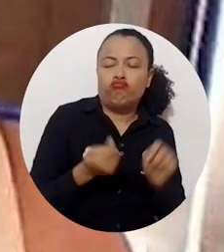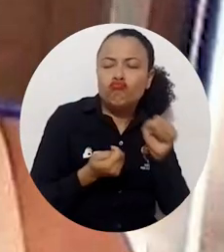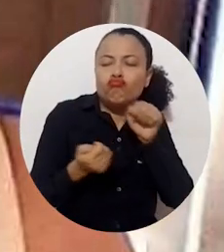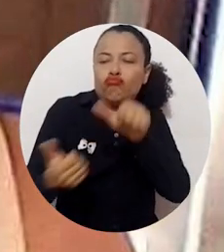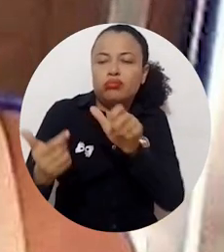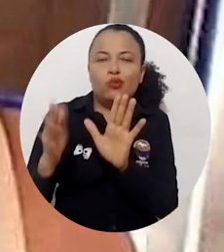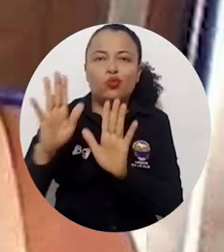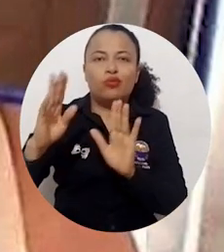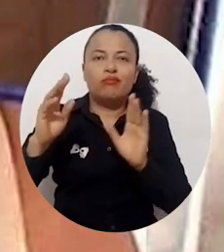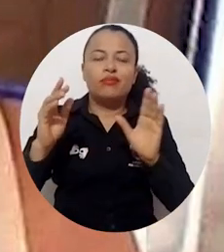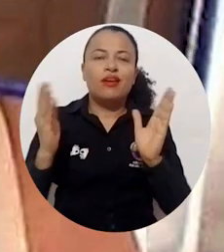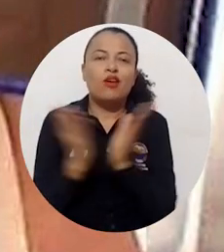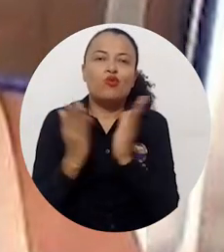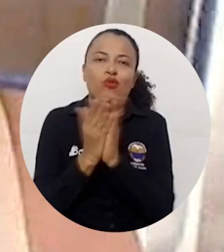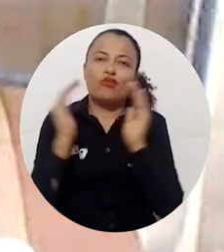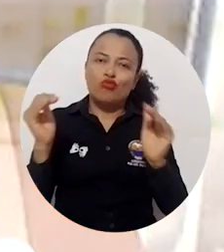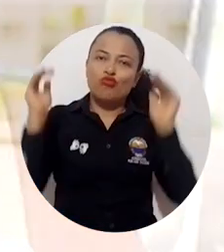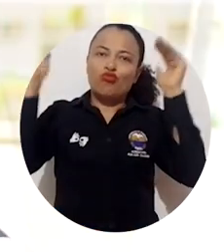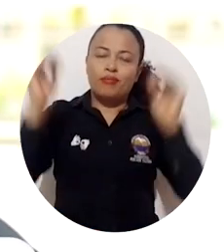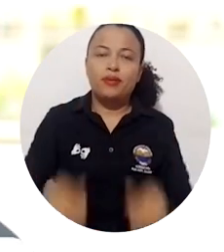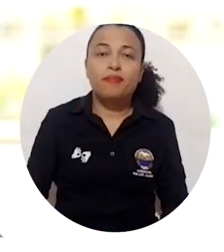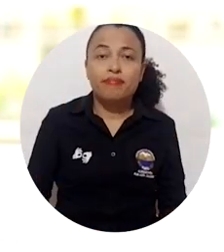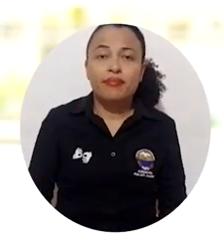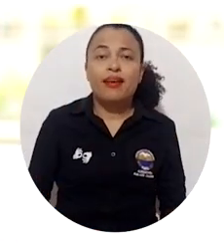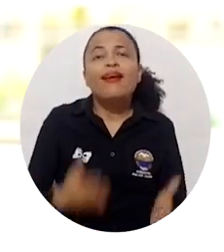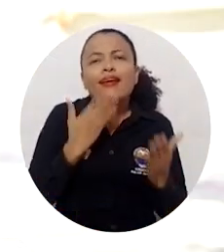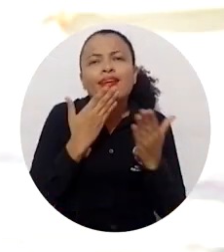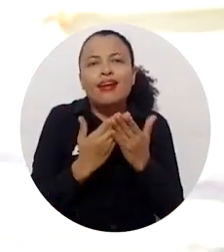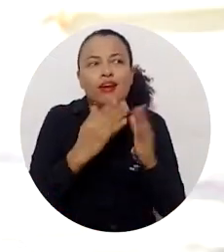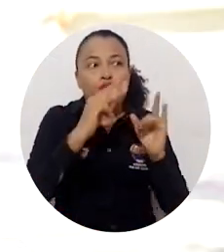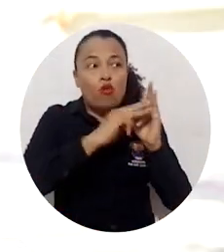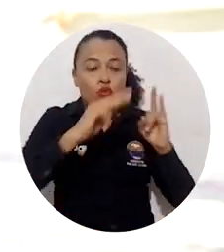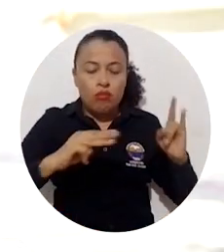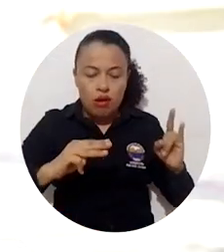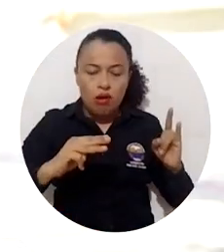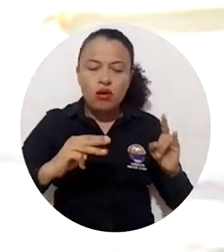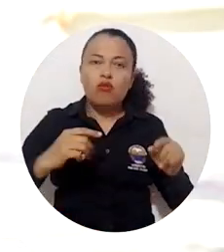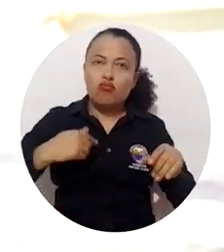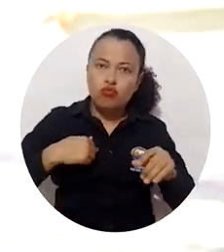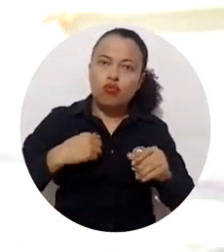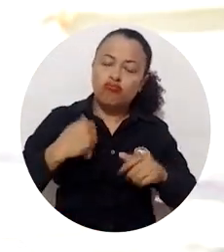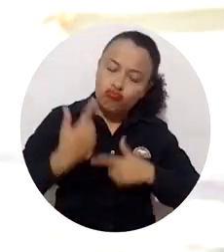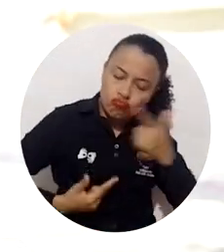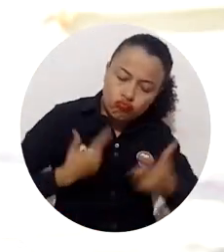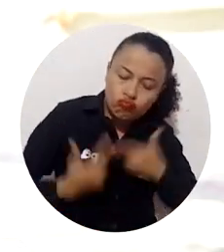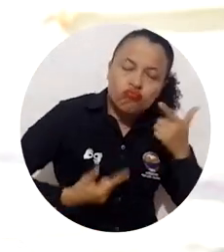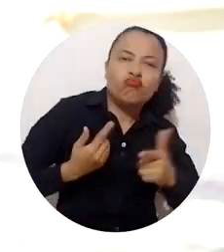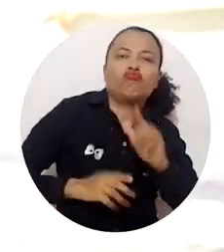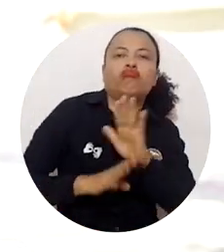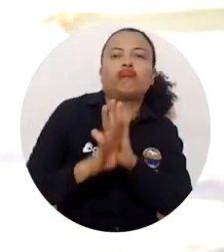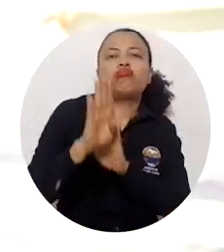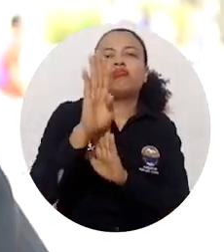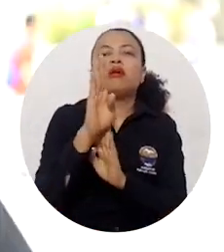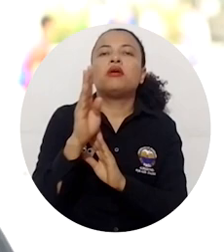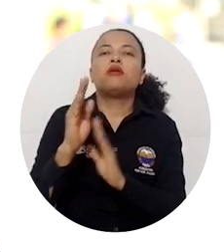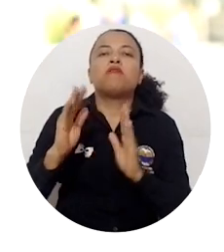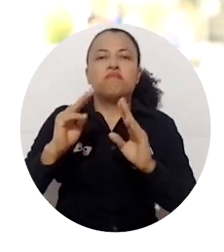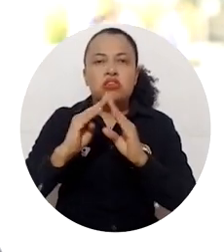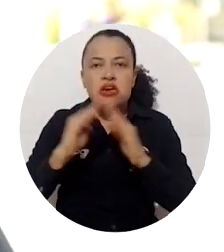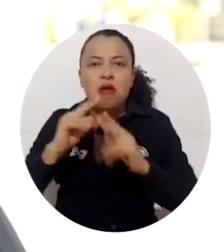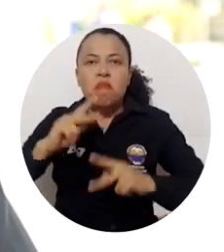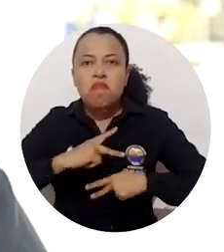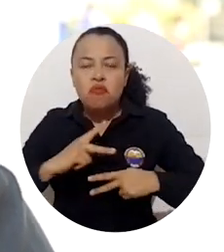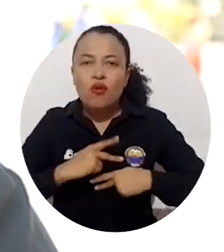darle educación superior a su única hija. Gracias a ello he salido adelante, pude obtener mi casa, mi